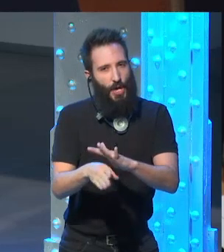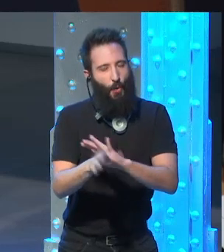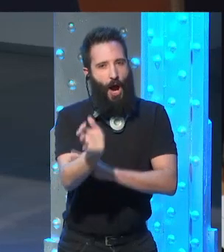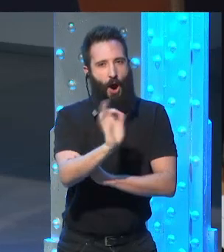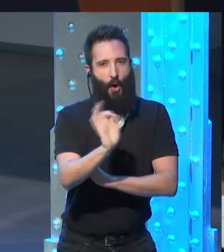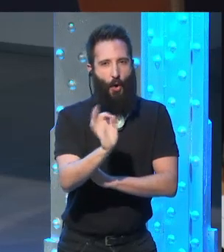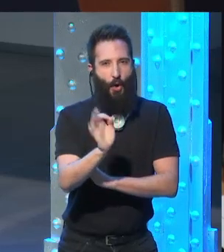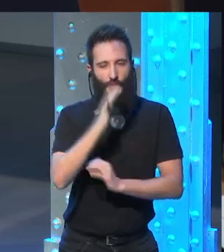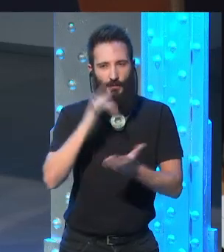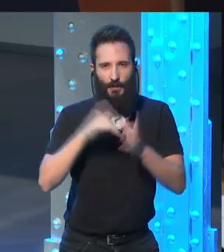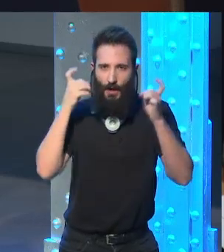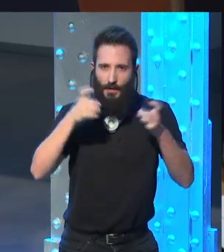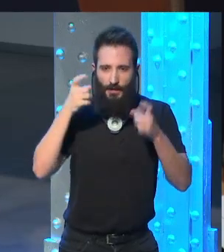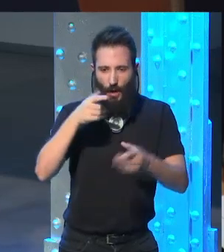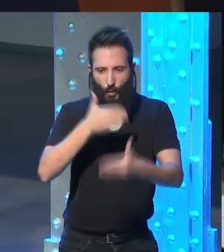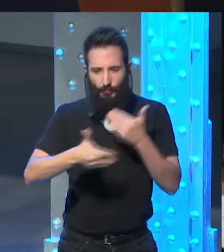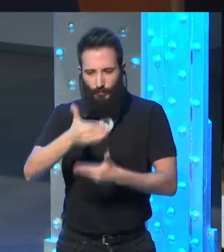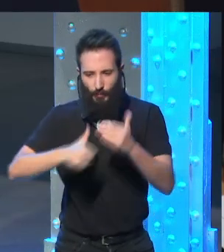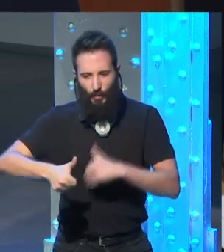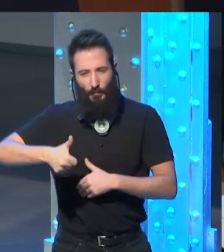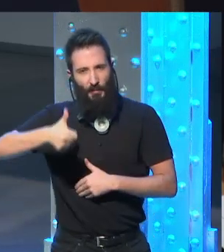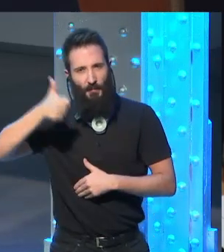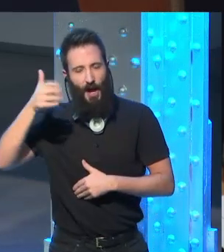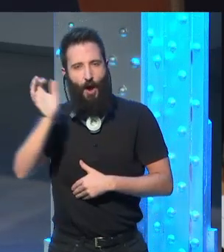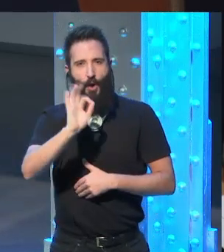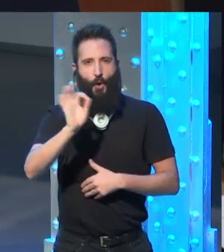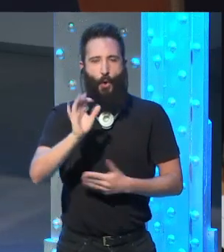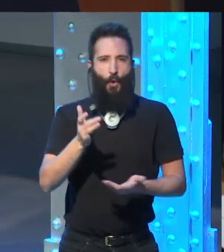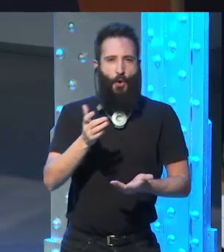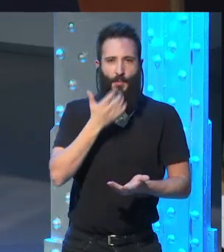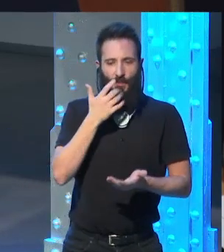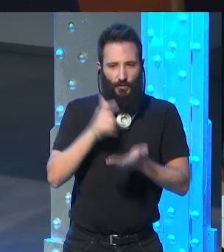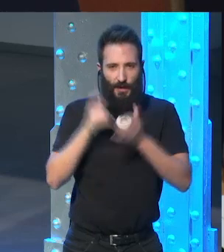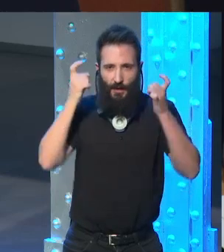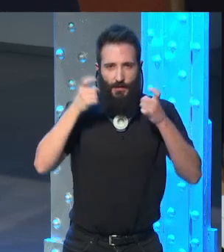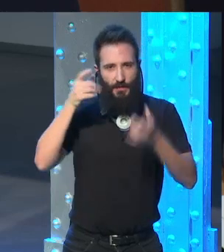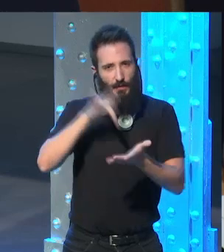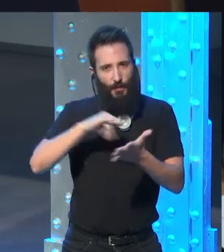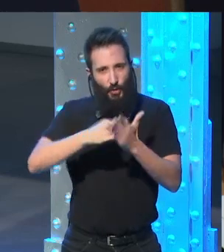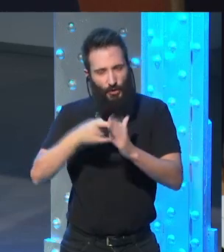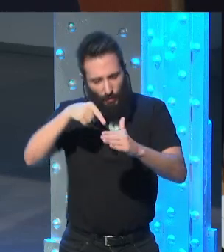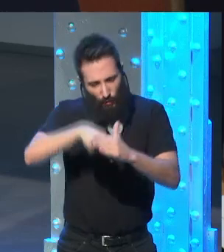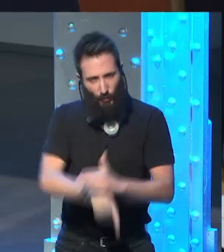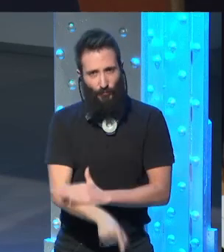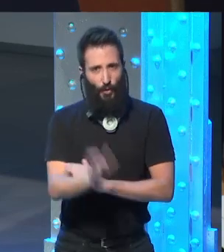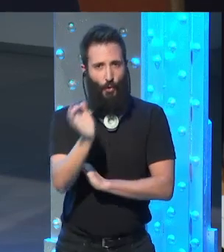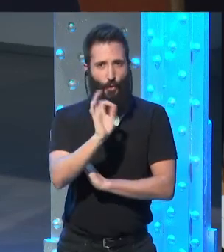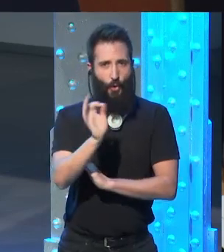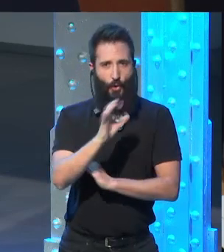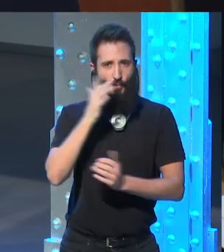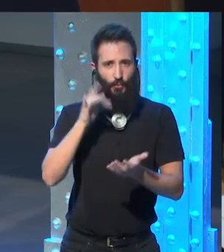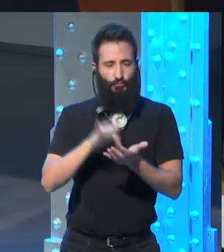o sea, hacer más colaboraciones de este tipo, seguir profundizando en